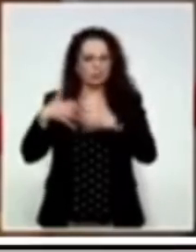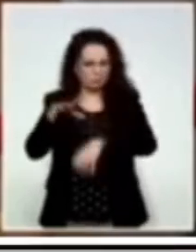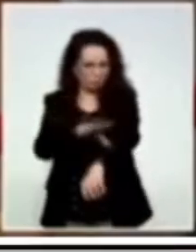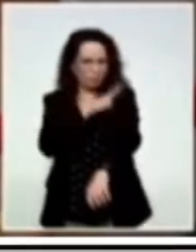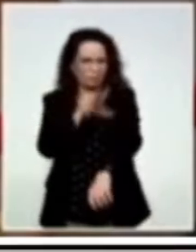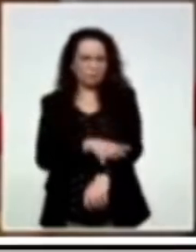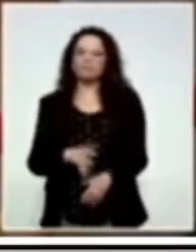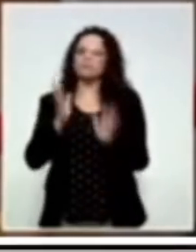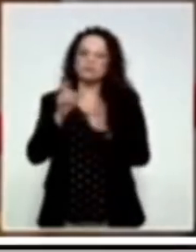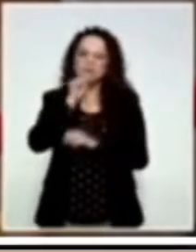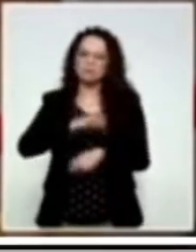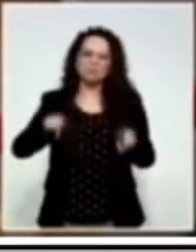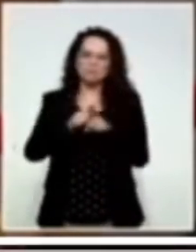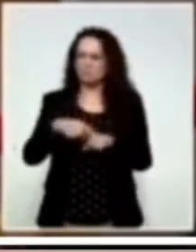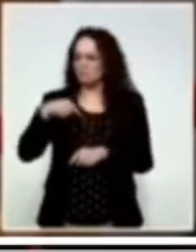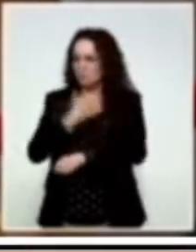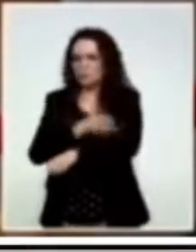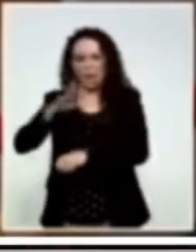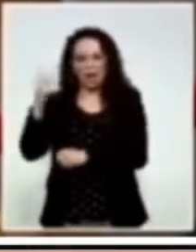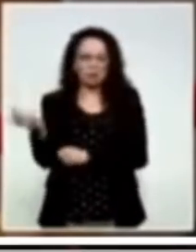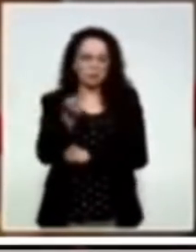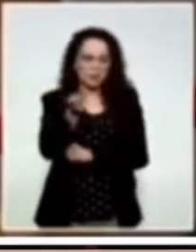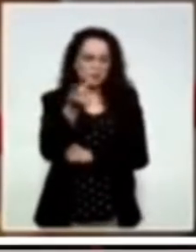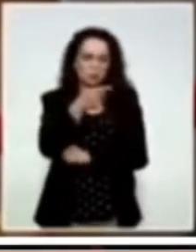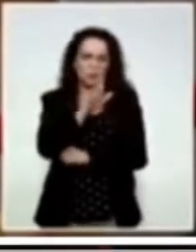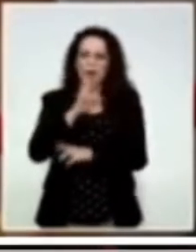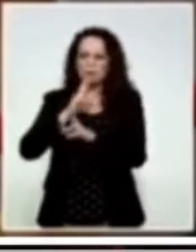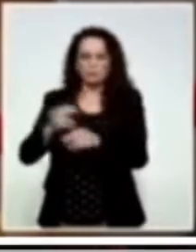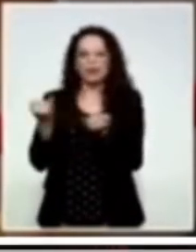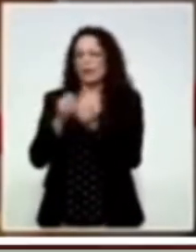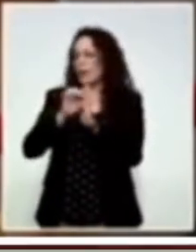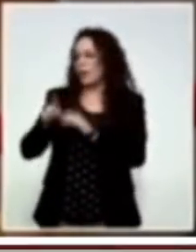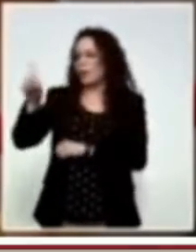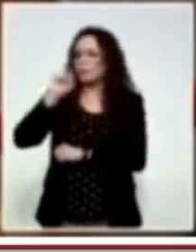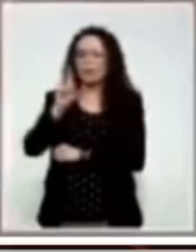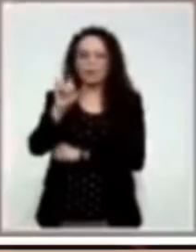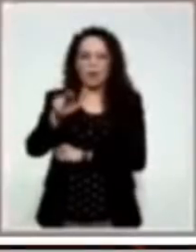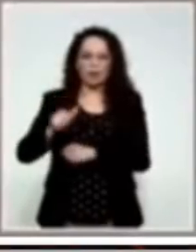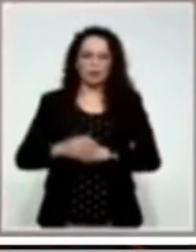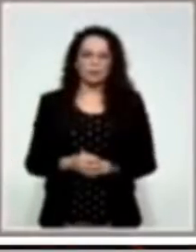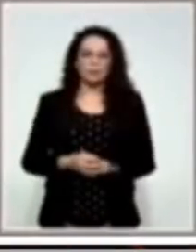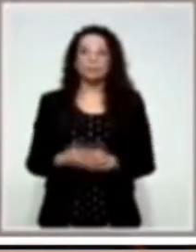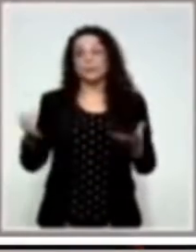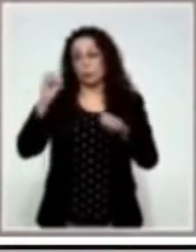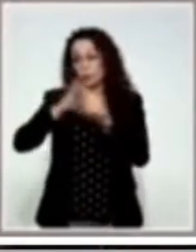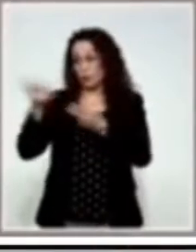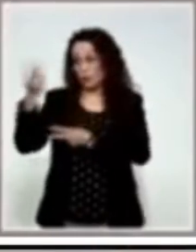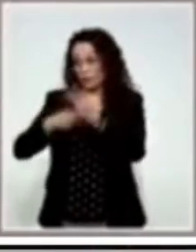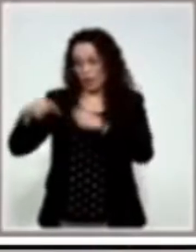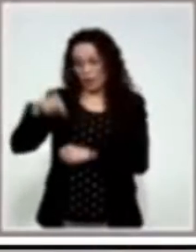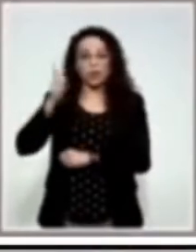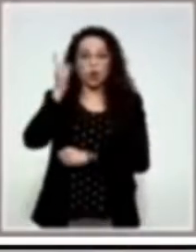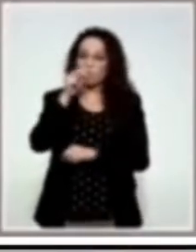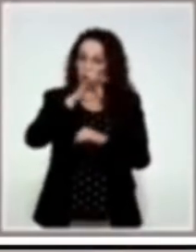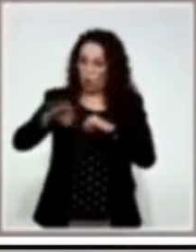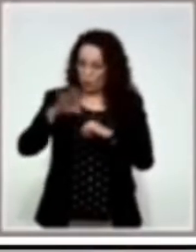también ya han planteado aquí algunos compañeros, como la compañera Diana. Pues agradezco mucho que nos hayas acompañado y ojalá no sea la última